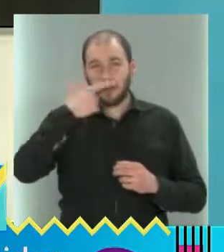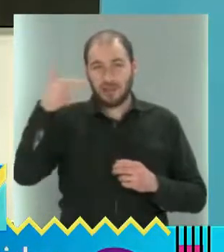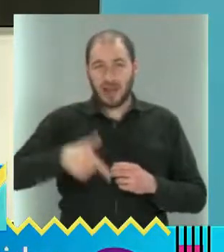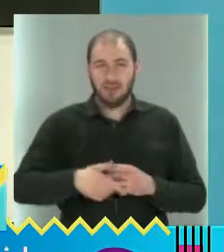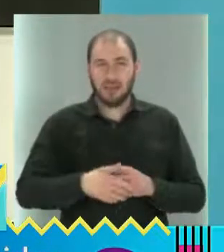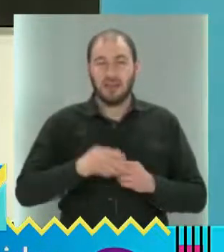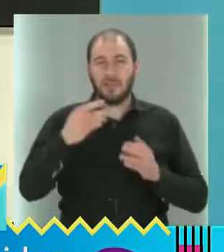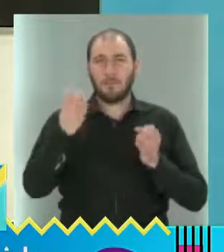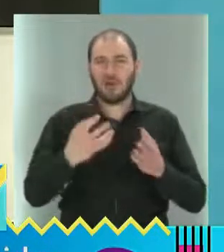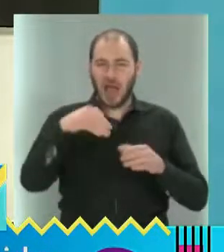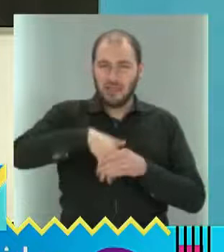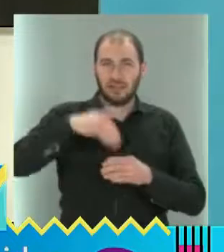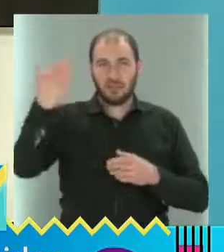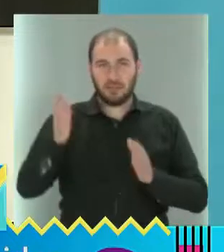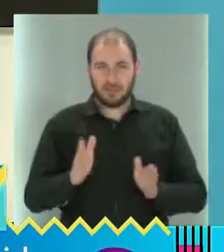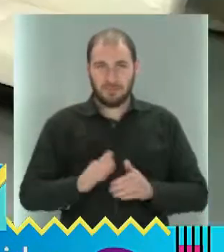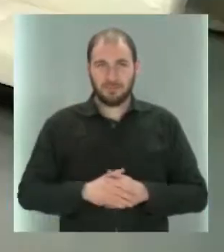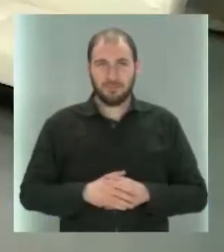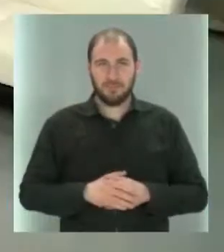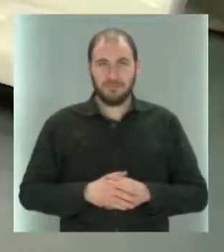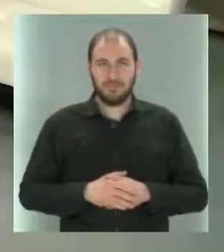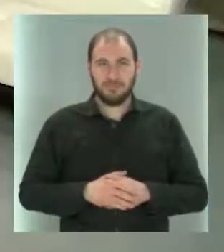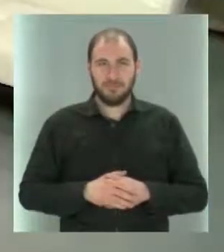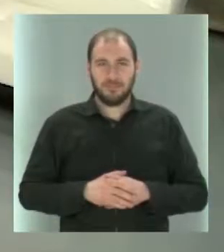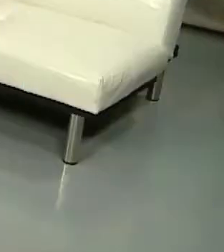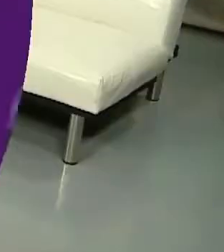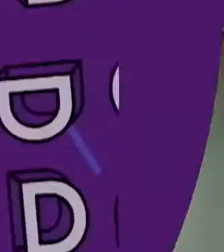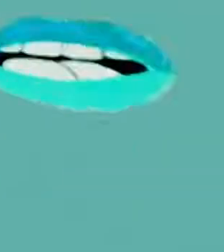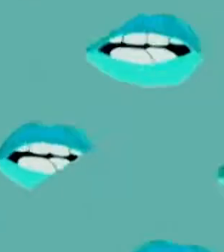combustibles, causas internas y externas. Ya venimos.